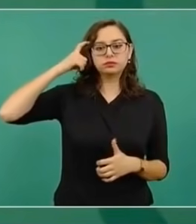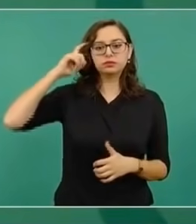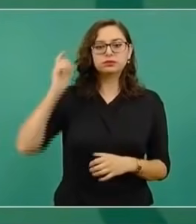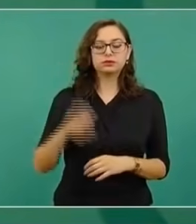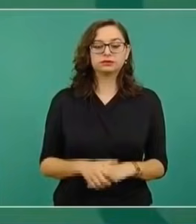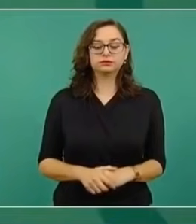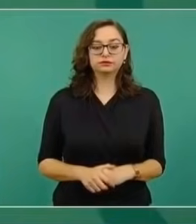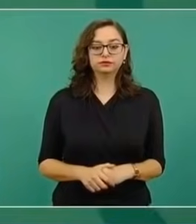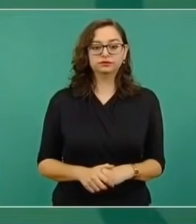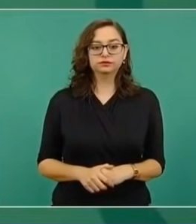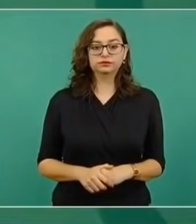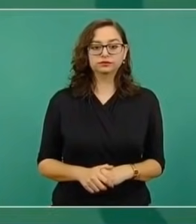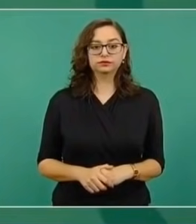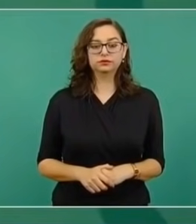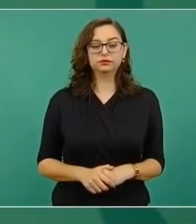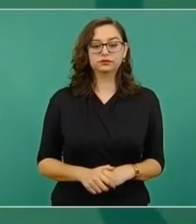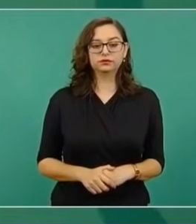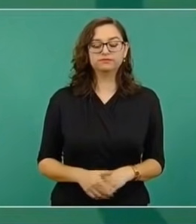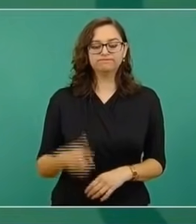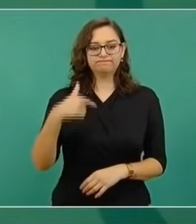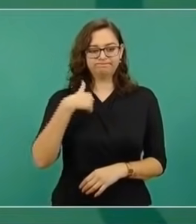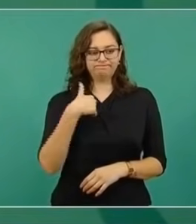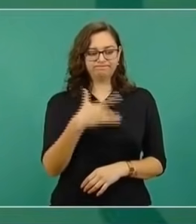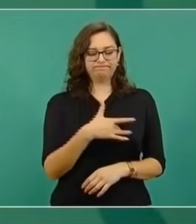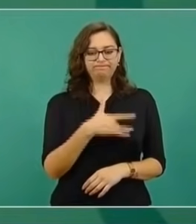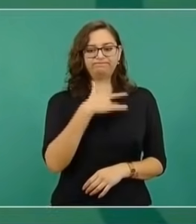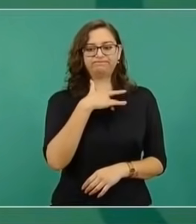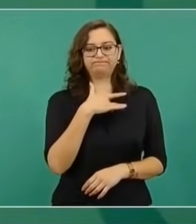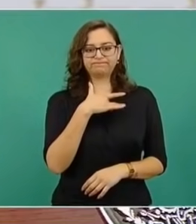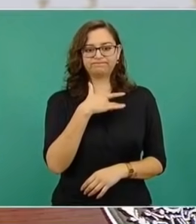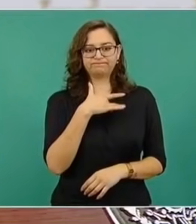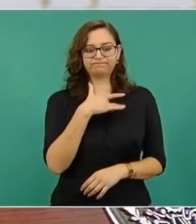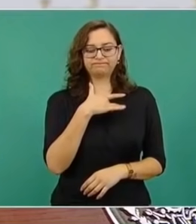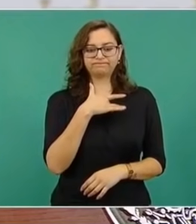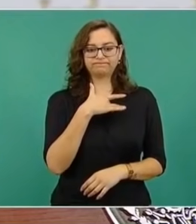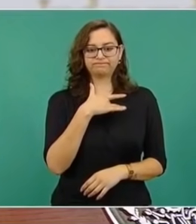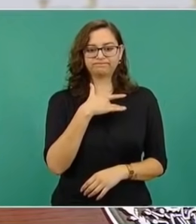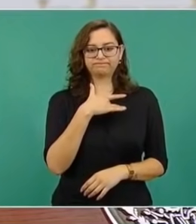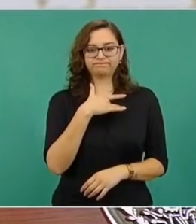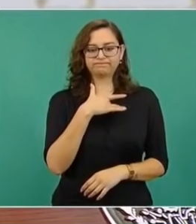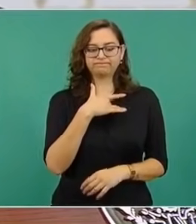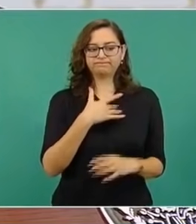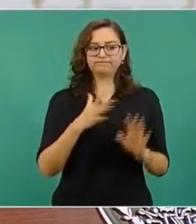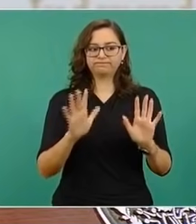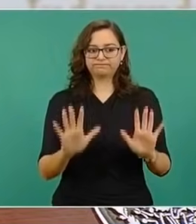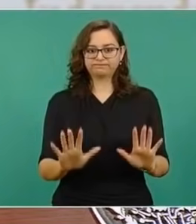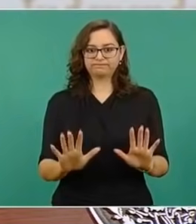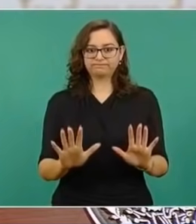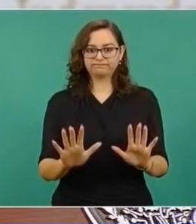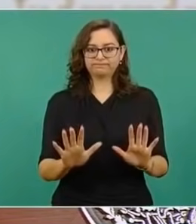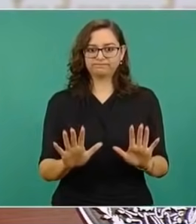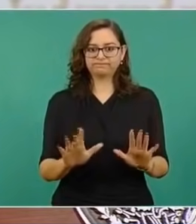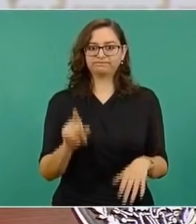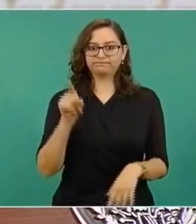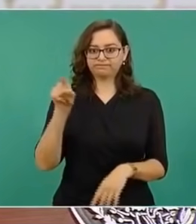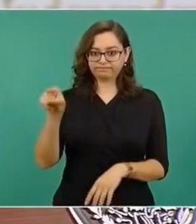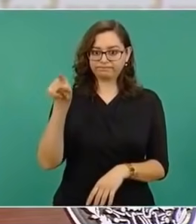di la instrucción: vamos a que nadie se estacione